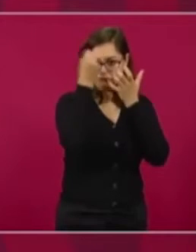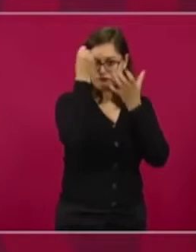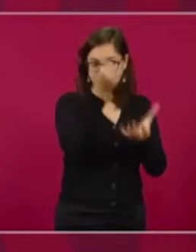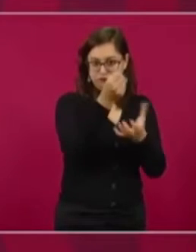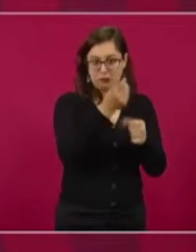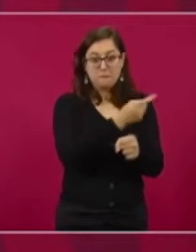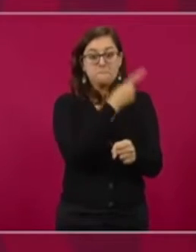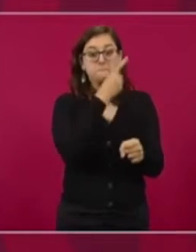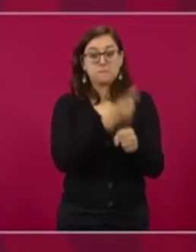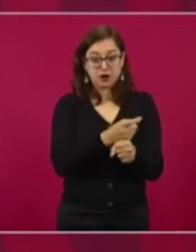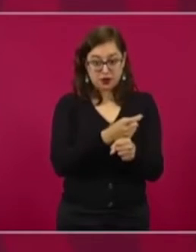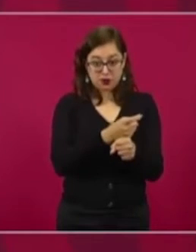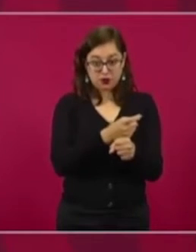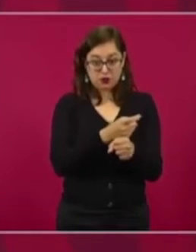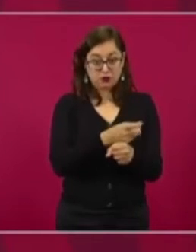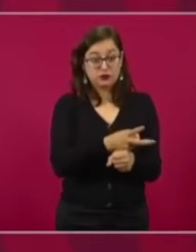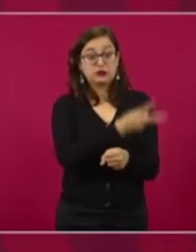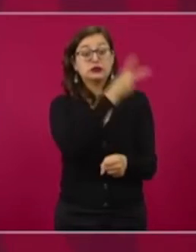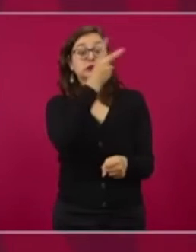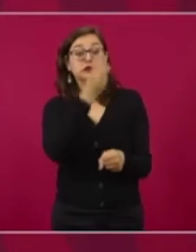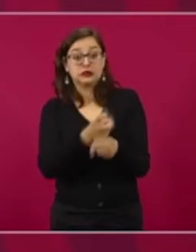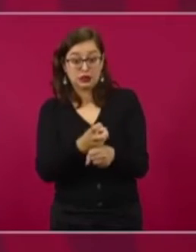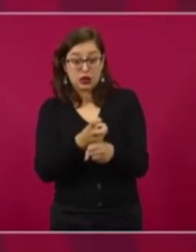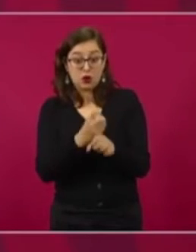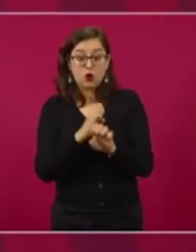y a veces se piensa